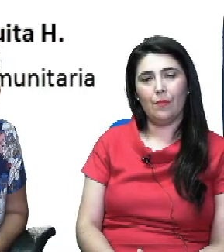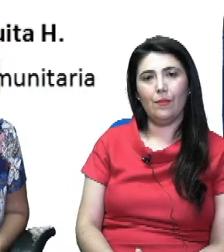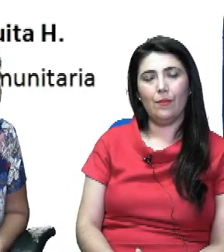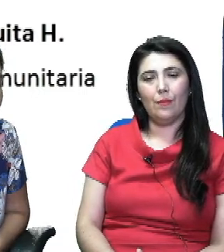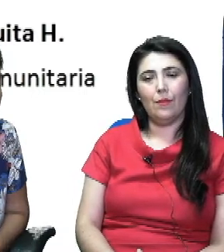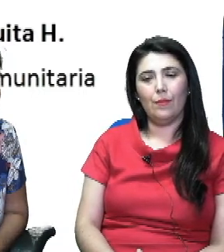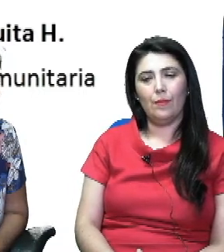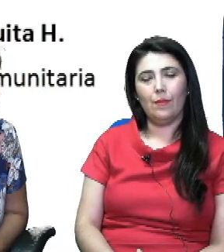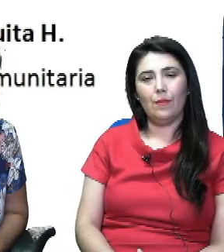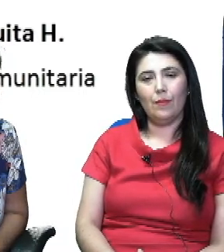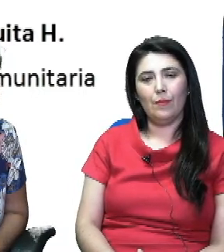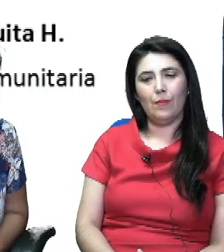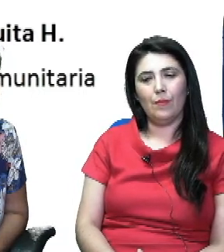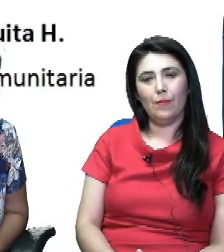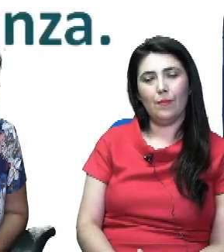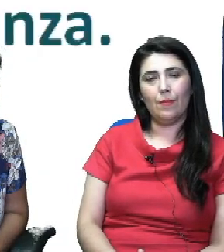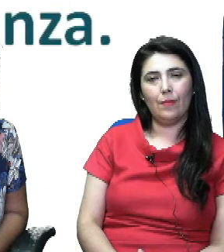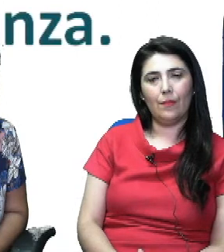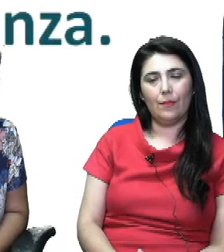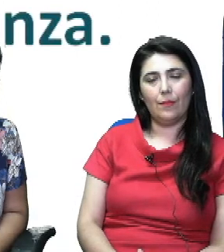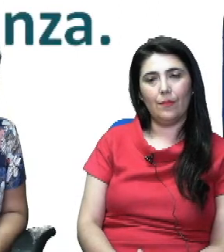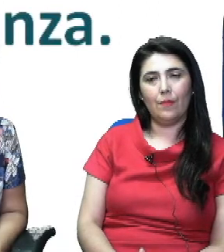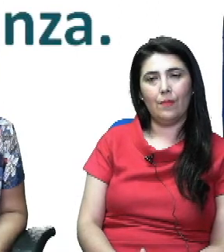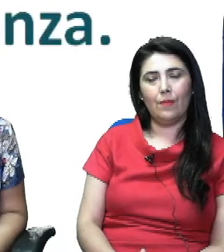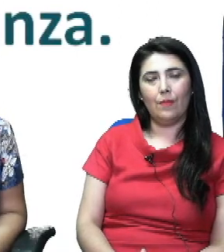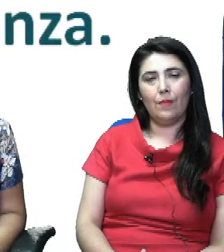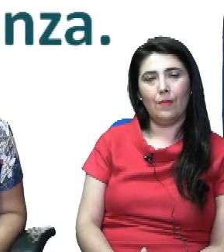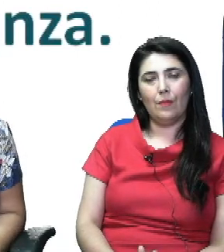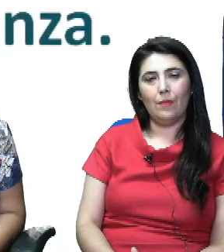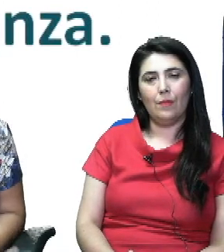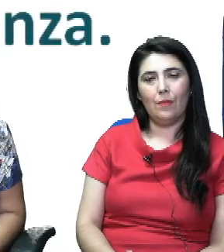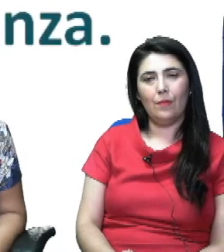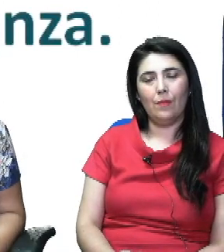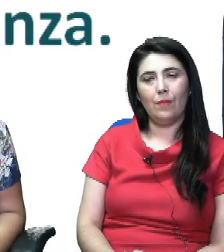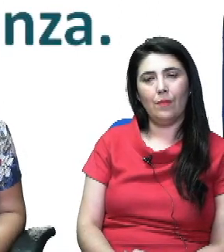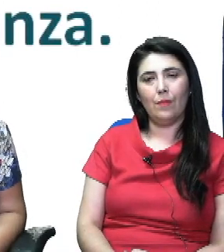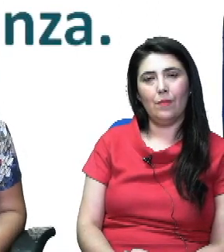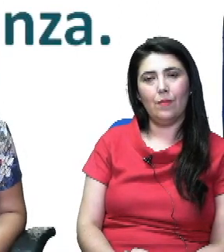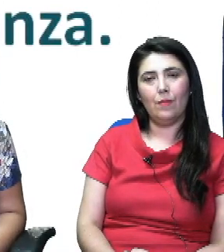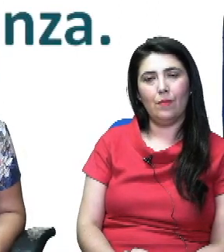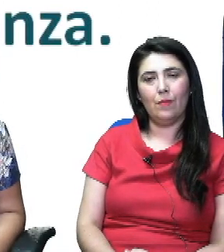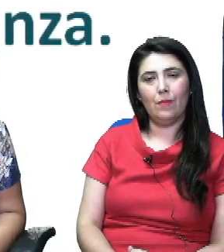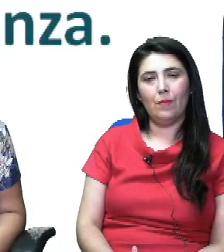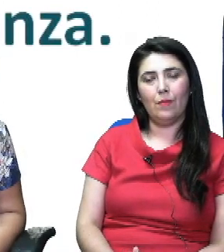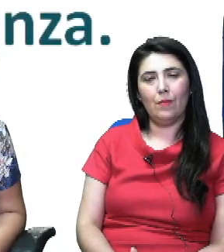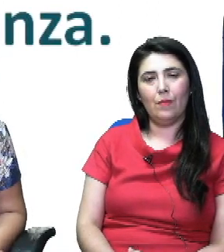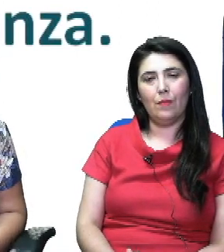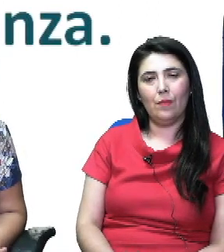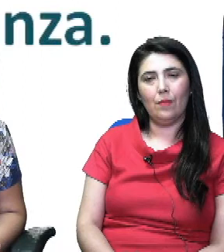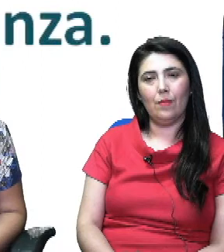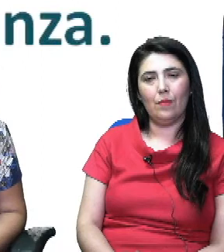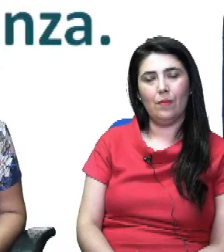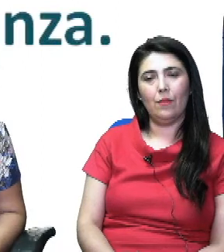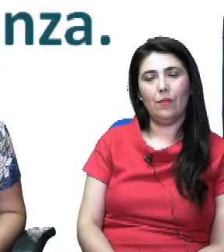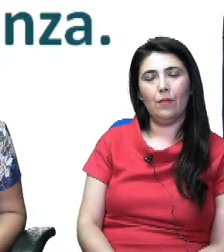las recomendaciones de intervenciones en estos eventos. Vamos a comenzar diciendo que los desastres causan